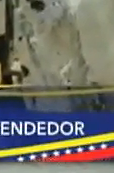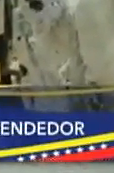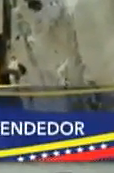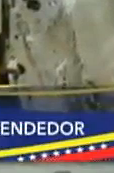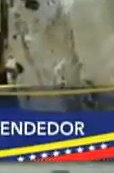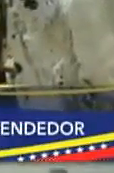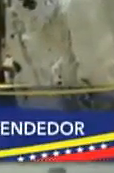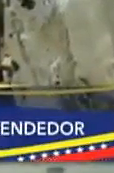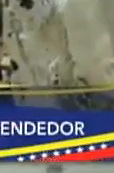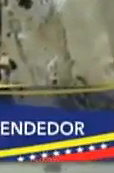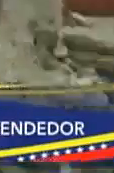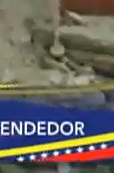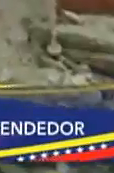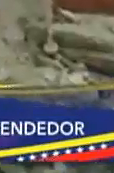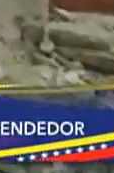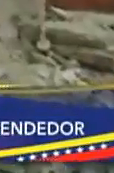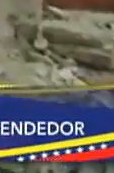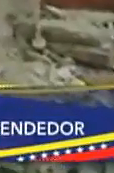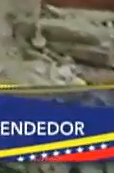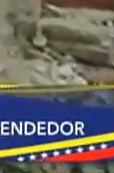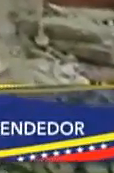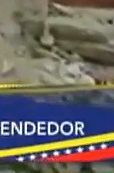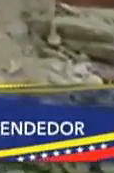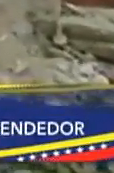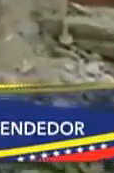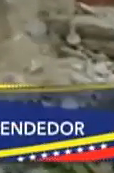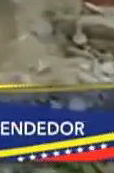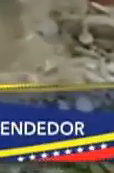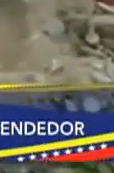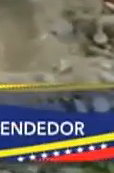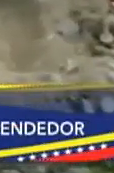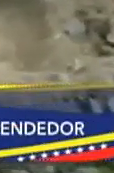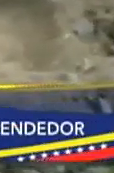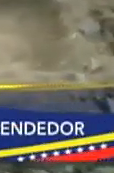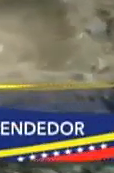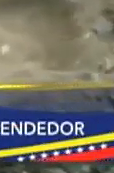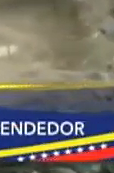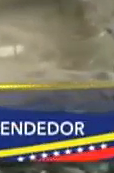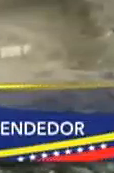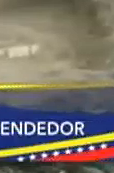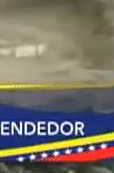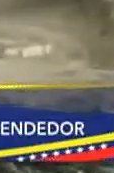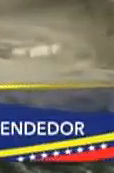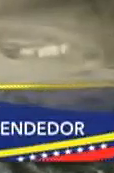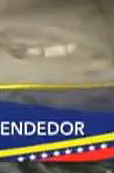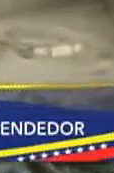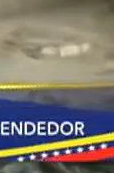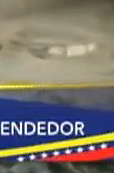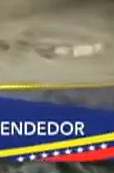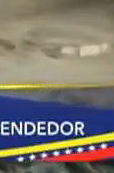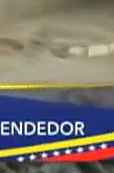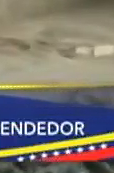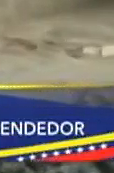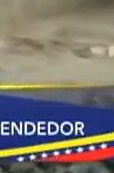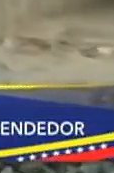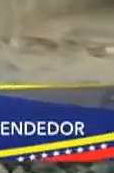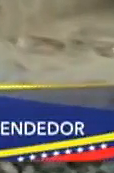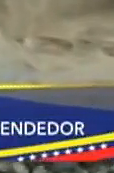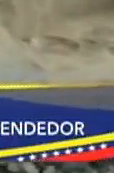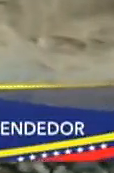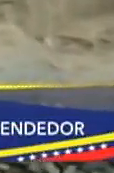observar a través de lo que es este trabajo que ha realizado la gobernación del estado La Guaira